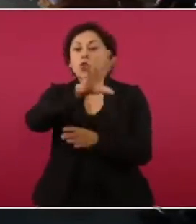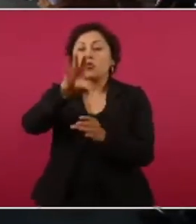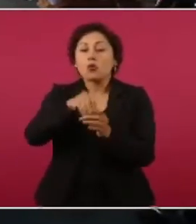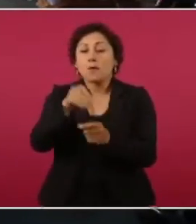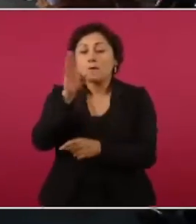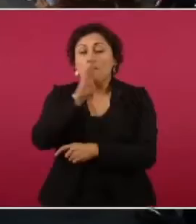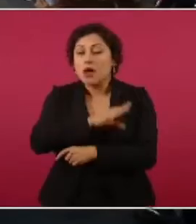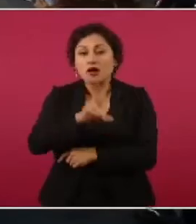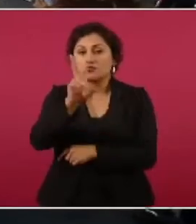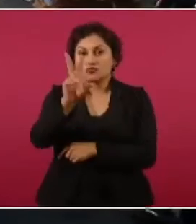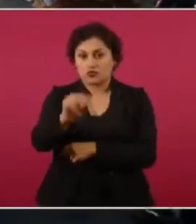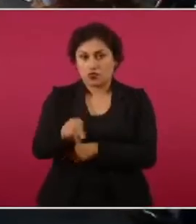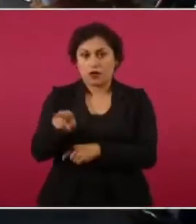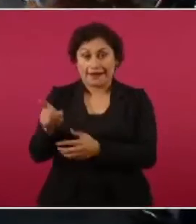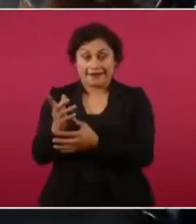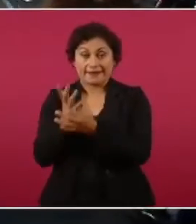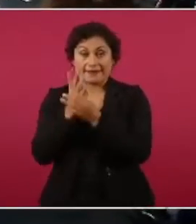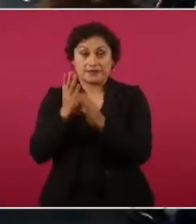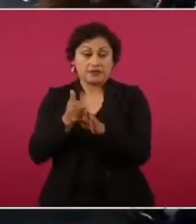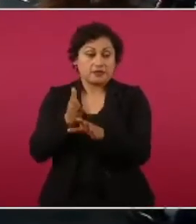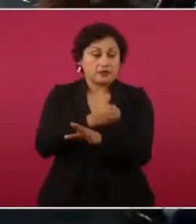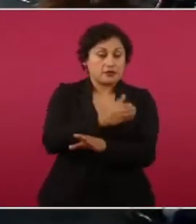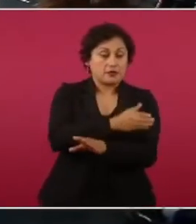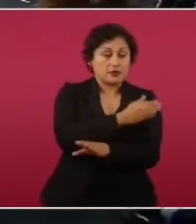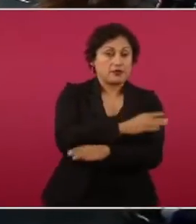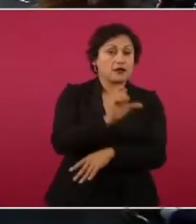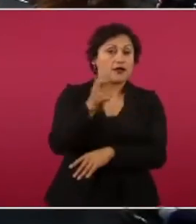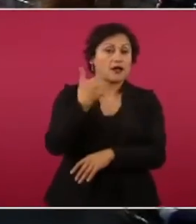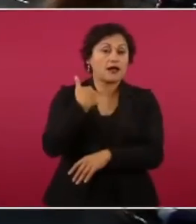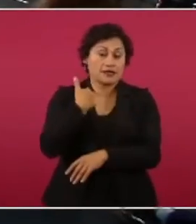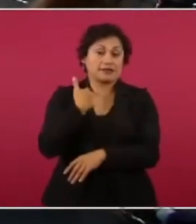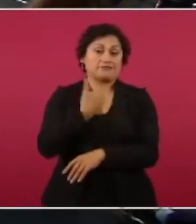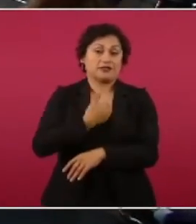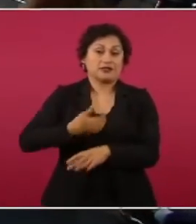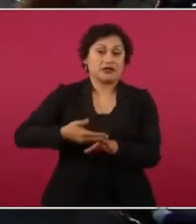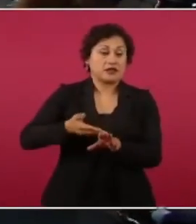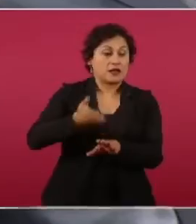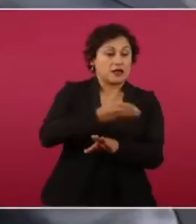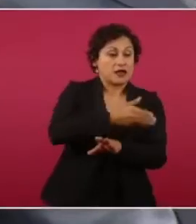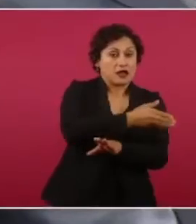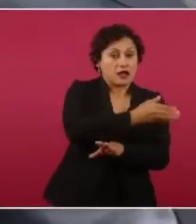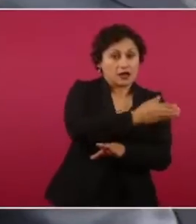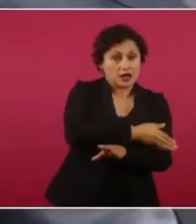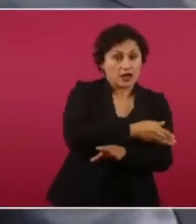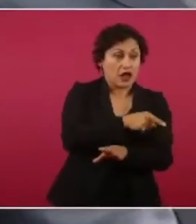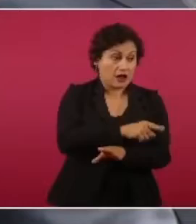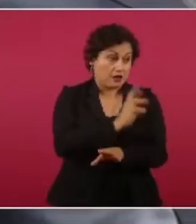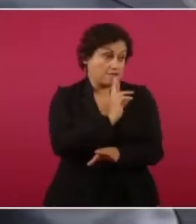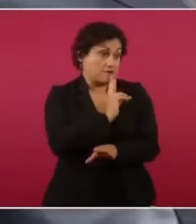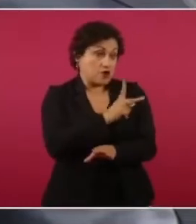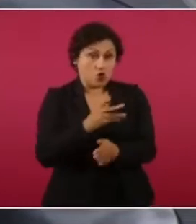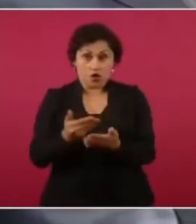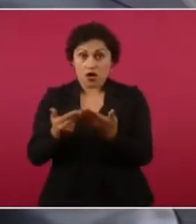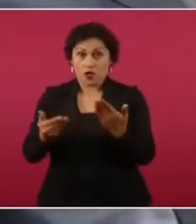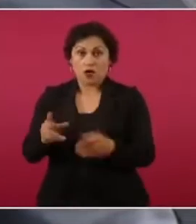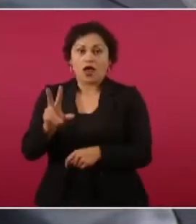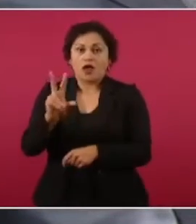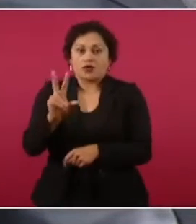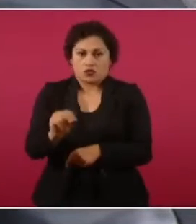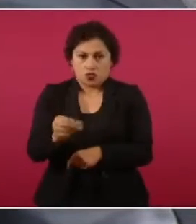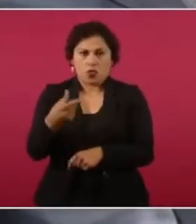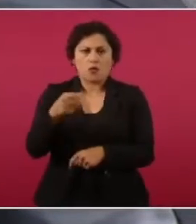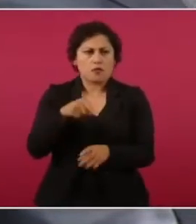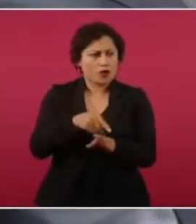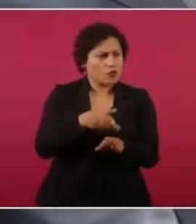mencionaba que los sexenios anteriores no se puede decir tampoco que estuvieron mejor que el actual, pero que sí hay situaciones que se tienen que atender, que se han hecho algunas cosas